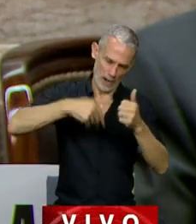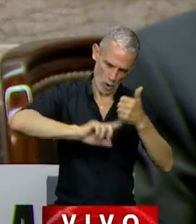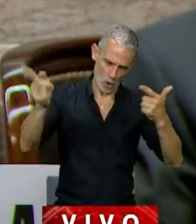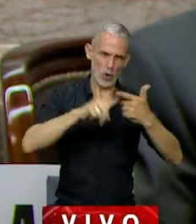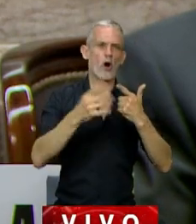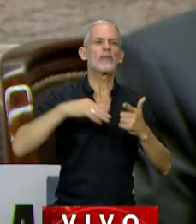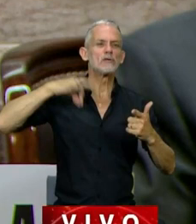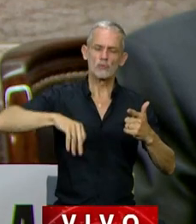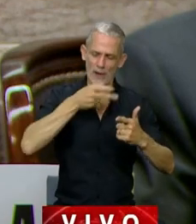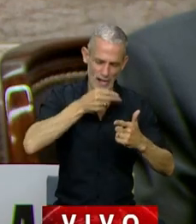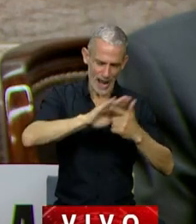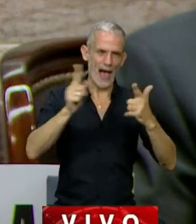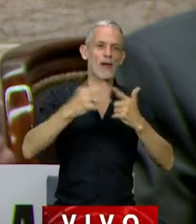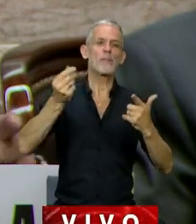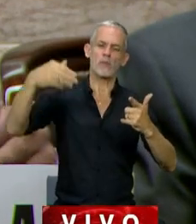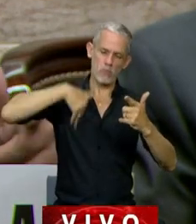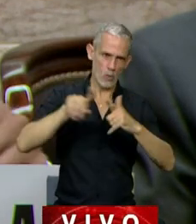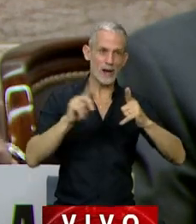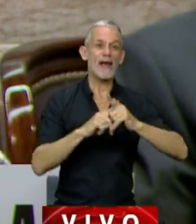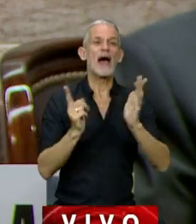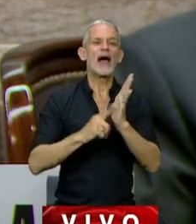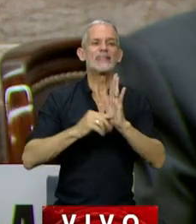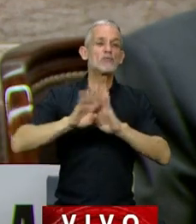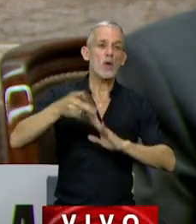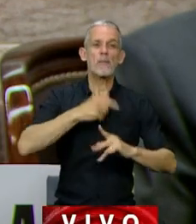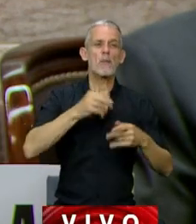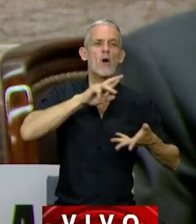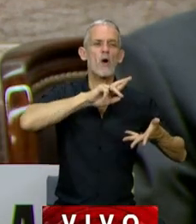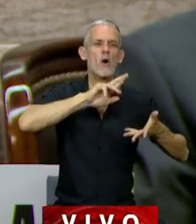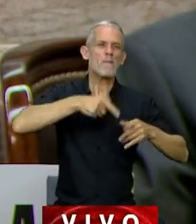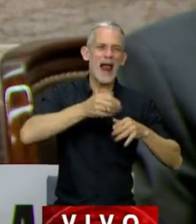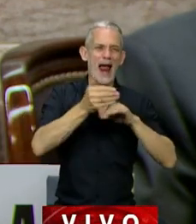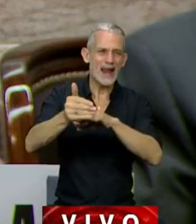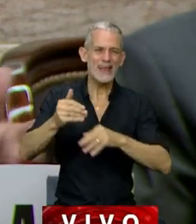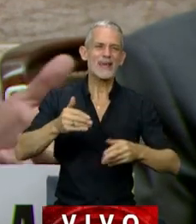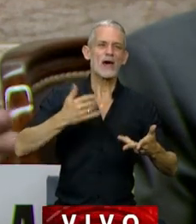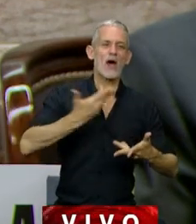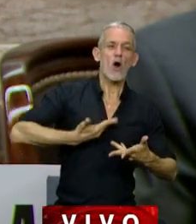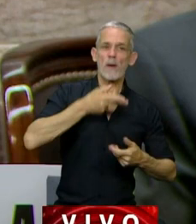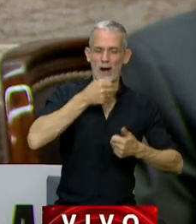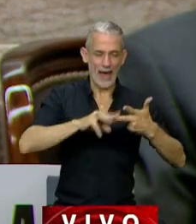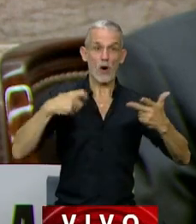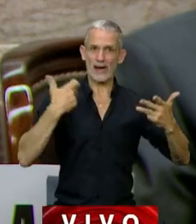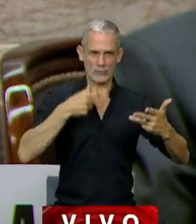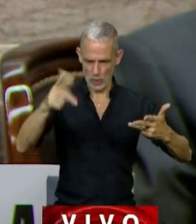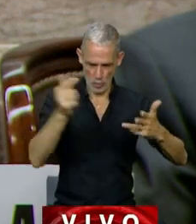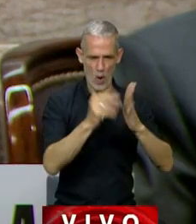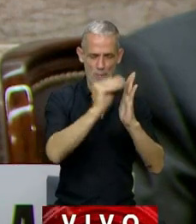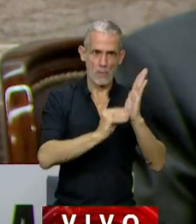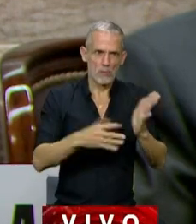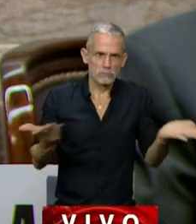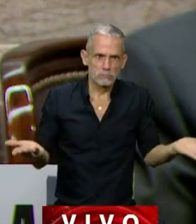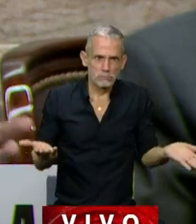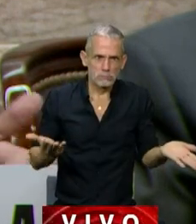ni ningún ingreso, no ser titular de ninguna prestación o beneficio social, no contar con obra social.